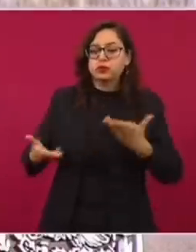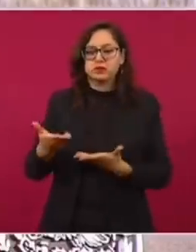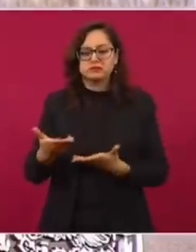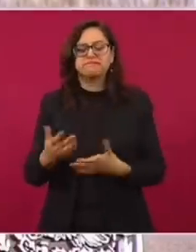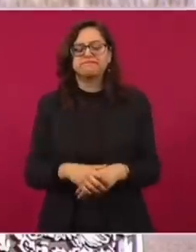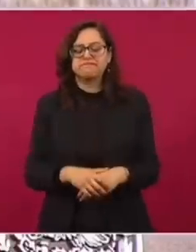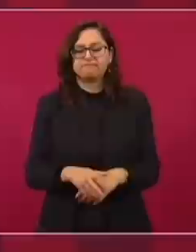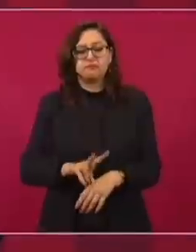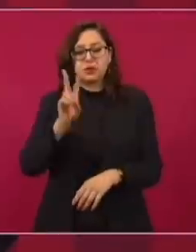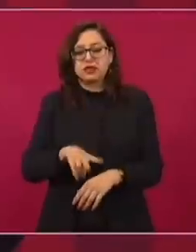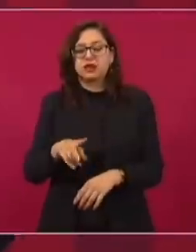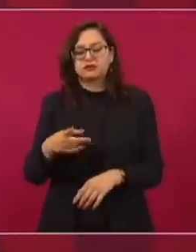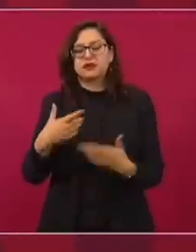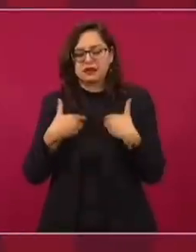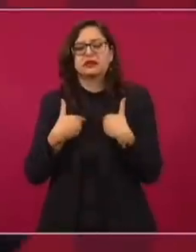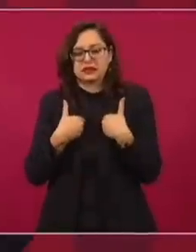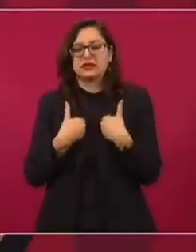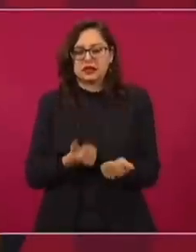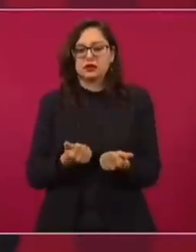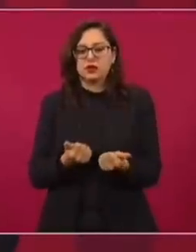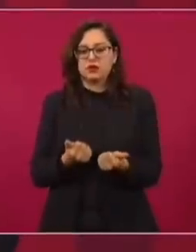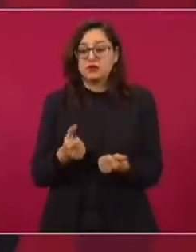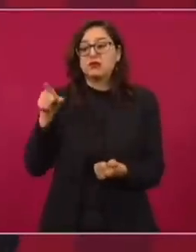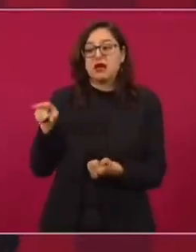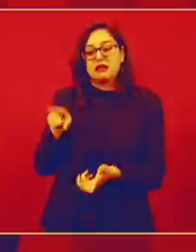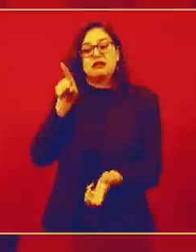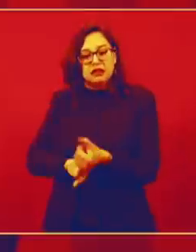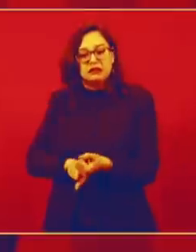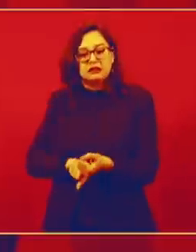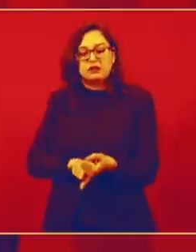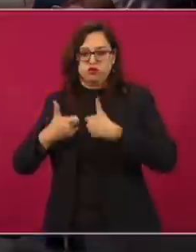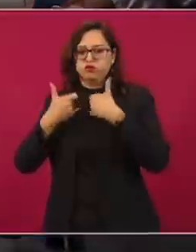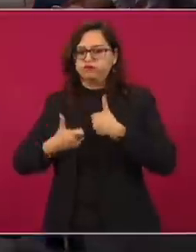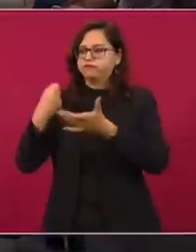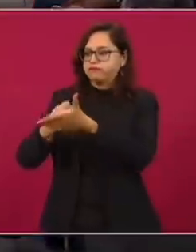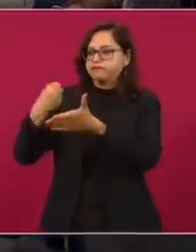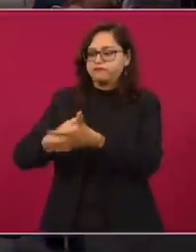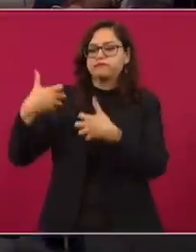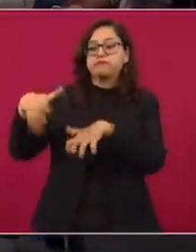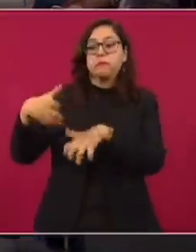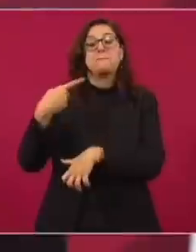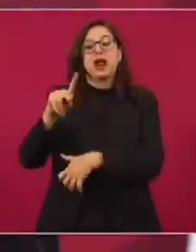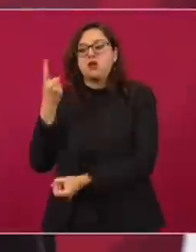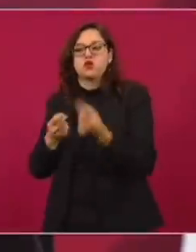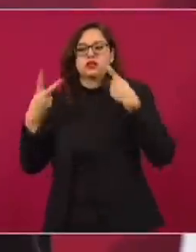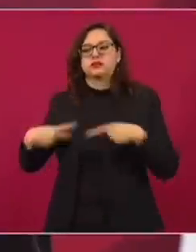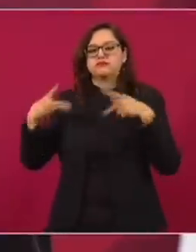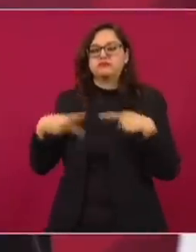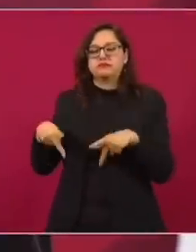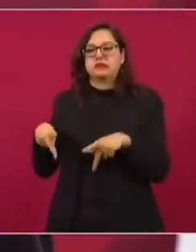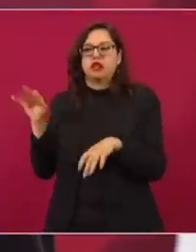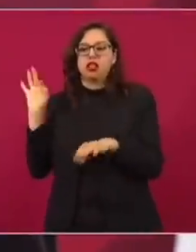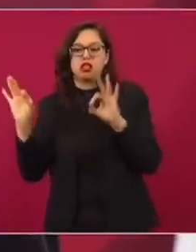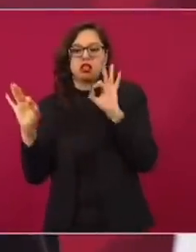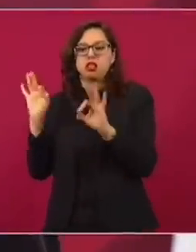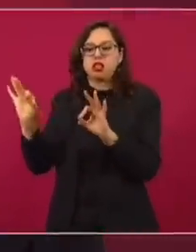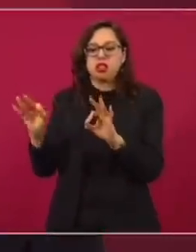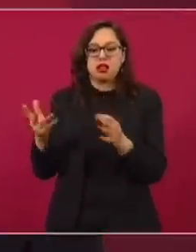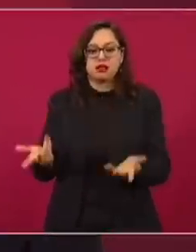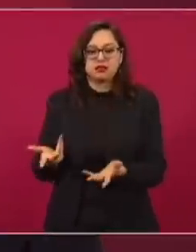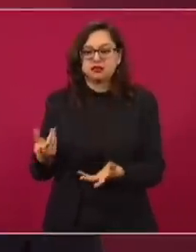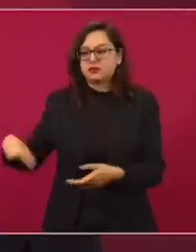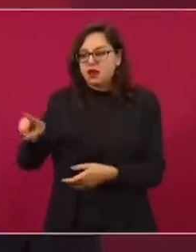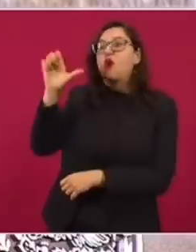de que hay gente dedicada a actividades ilícitas, infiltradas en este movimiento. Eso, a lo mejor, ni ellos